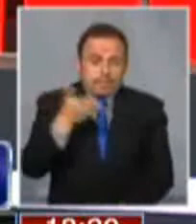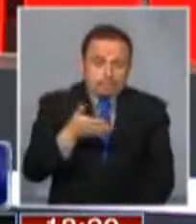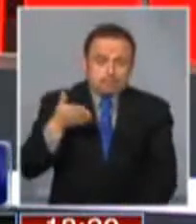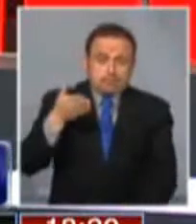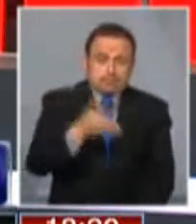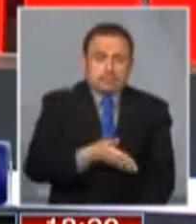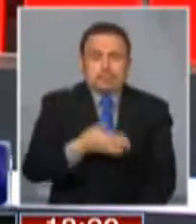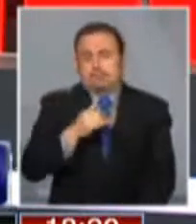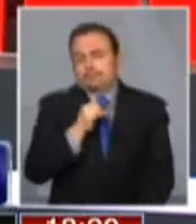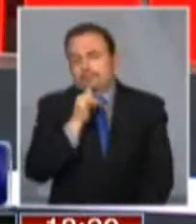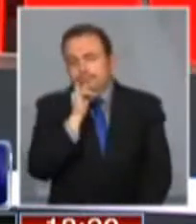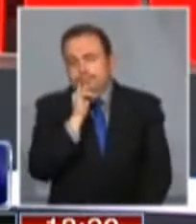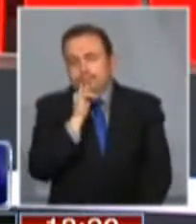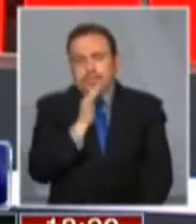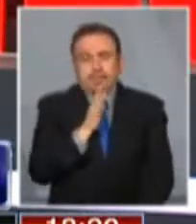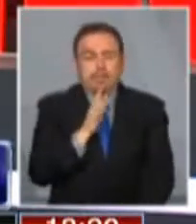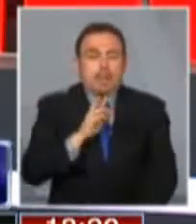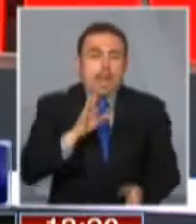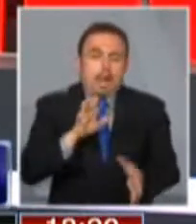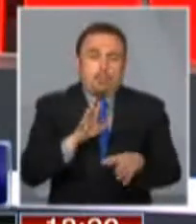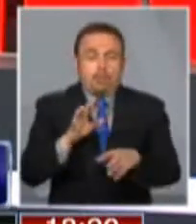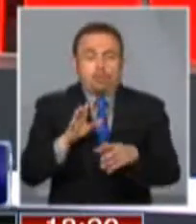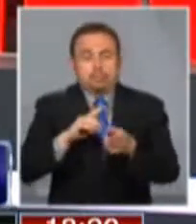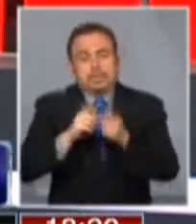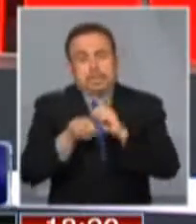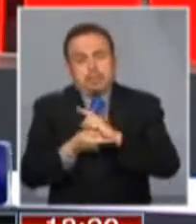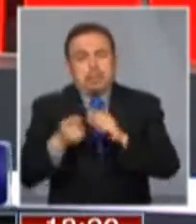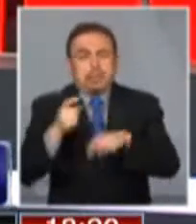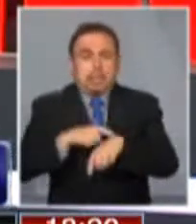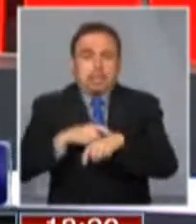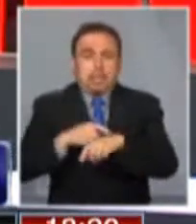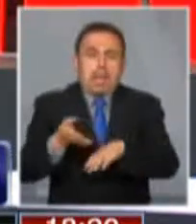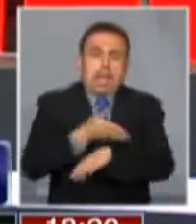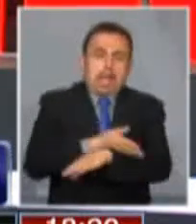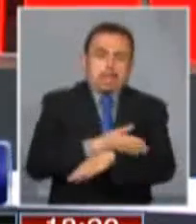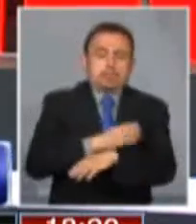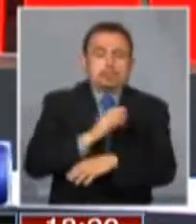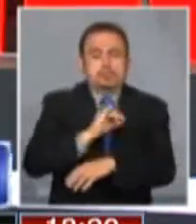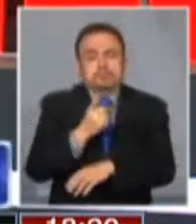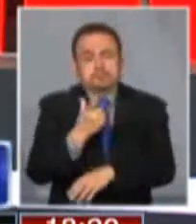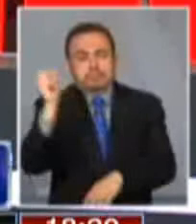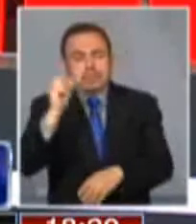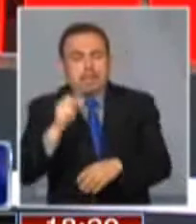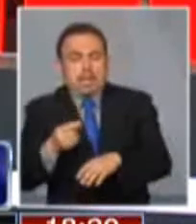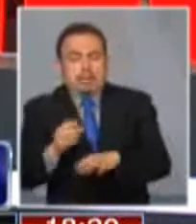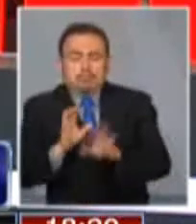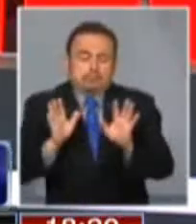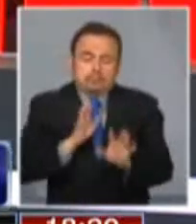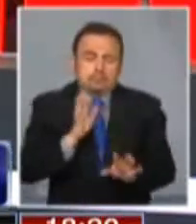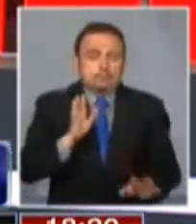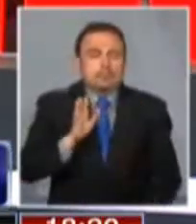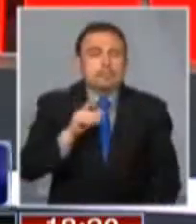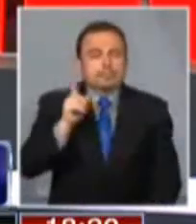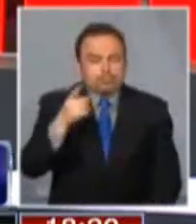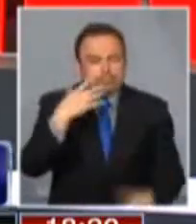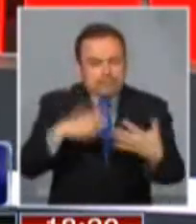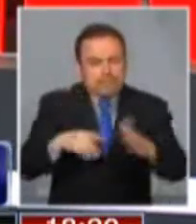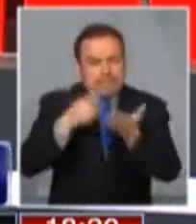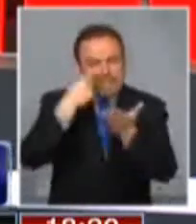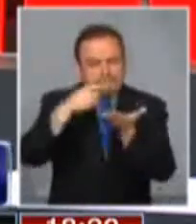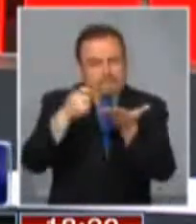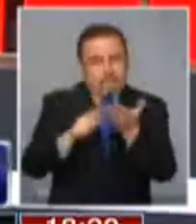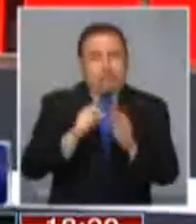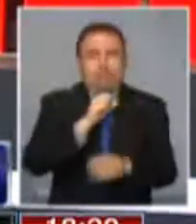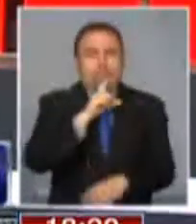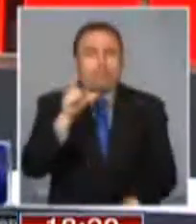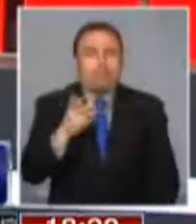que sale a tomarse un trago va a modificar su conducta, que probablemente salga antes, que se vaya después. Bueno, en fin, ¿ustedes han evaluado también